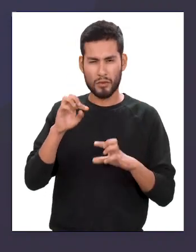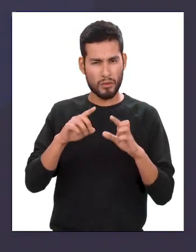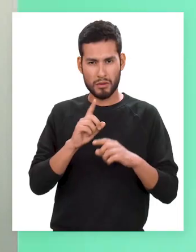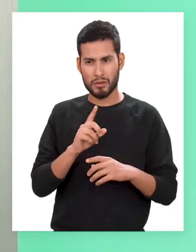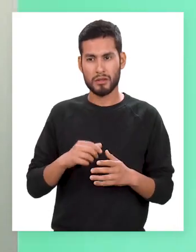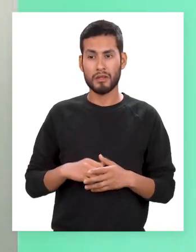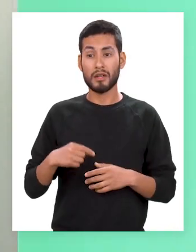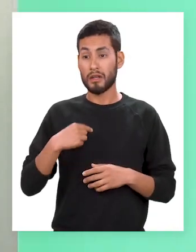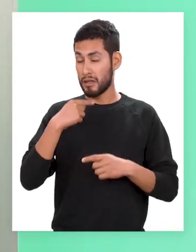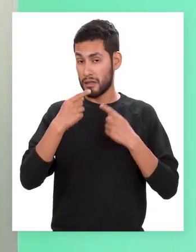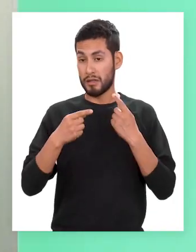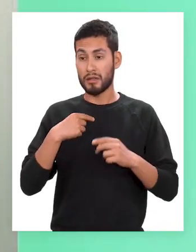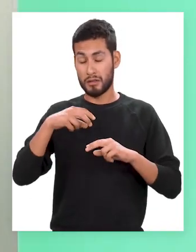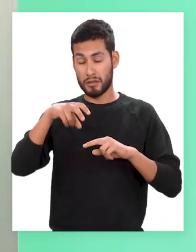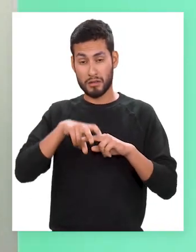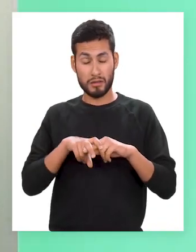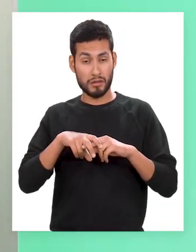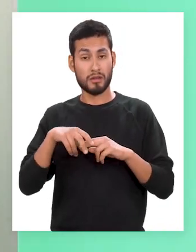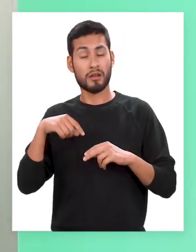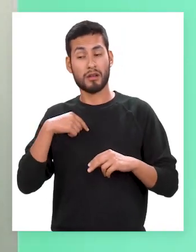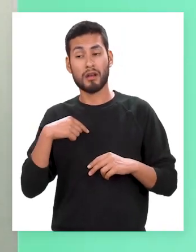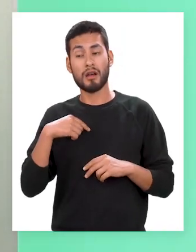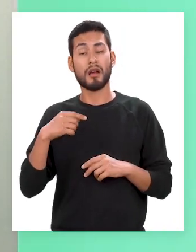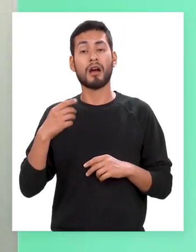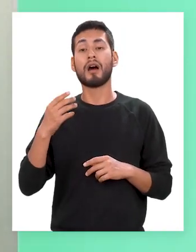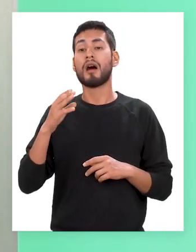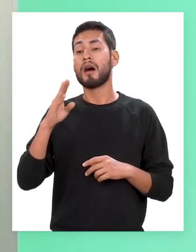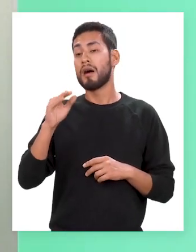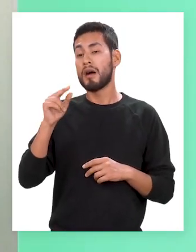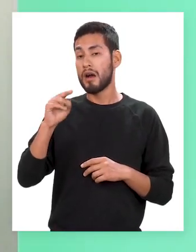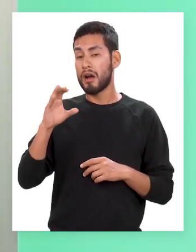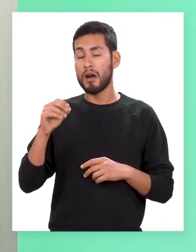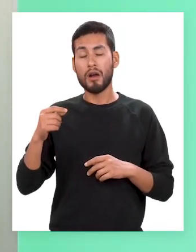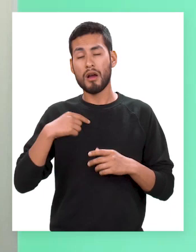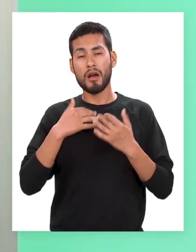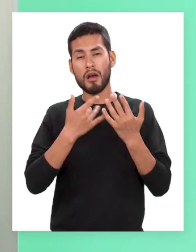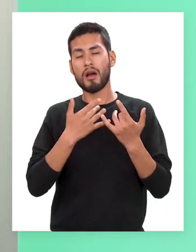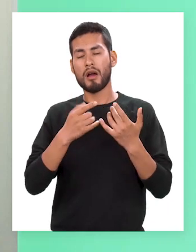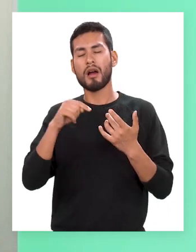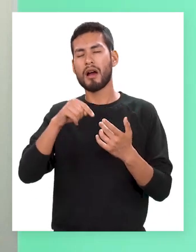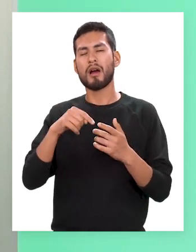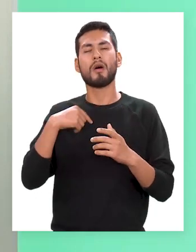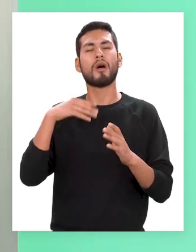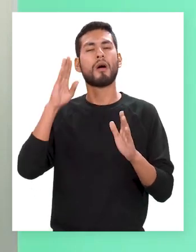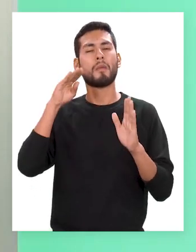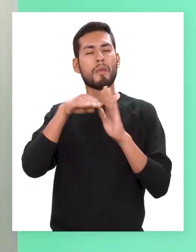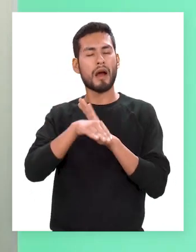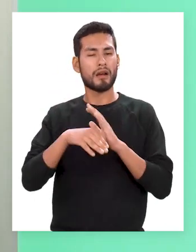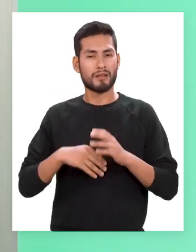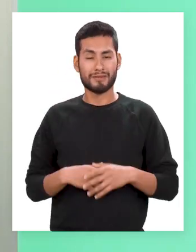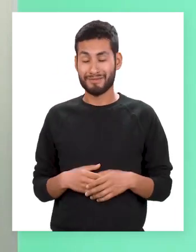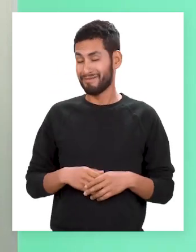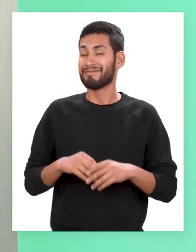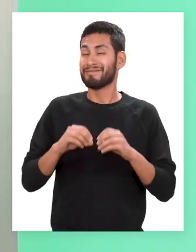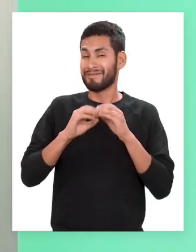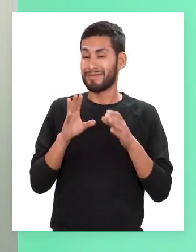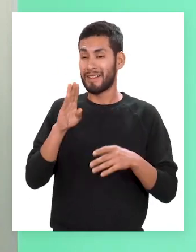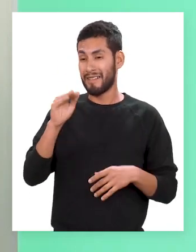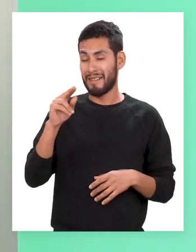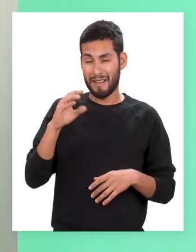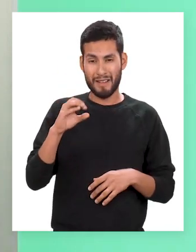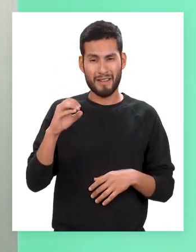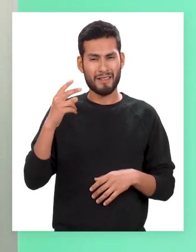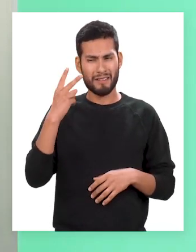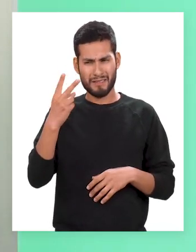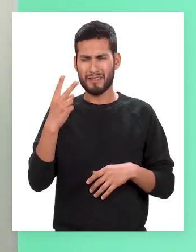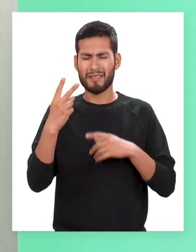dudas. Si les digo que estoy sentado en el banco, esperando mi turno en el banco, ¿qué pensarían? Eso mismo, sería evidente que la